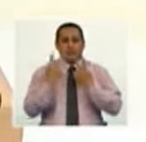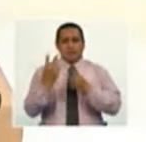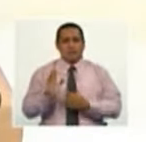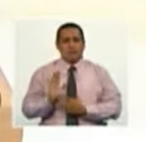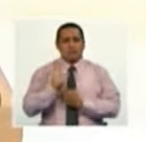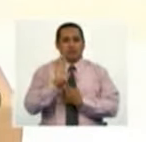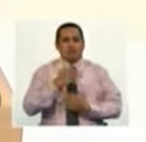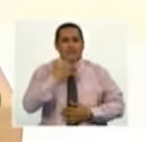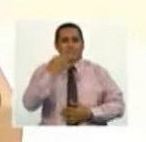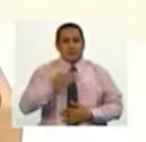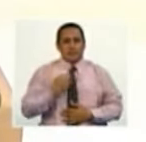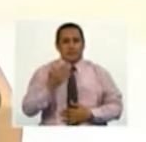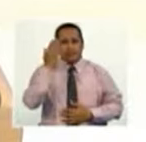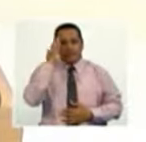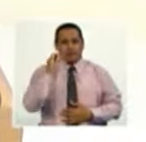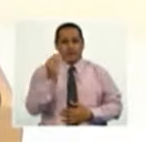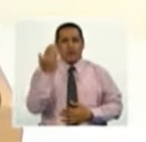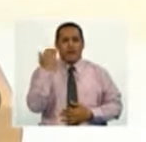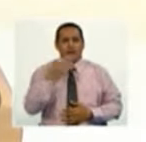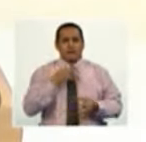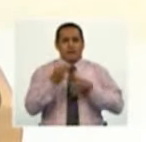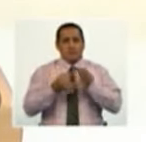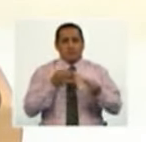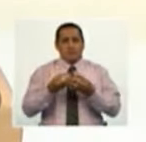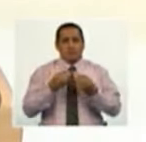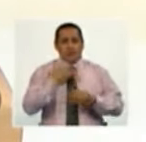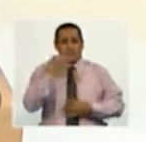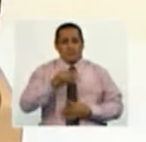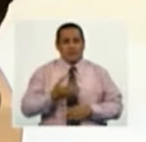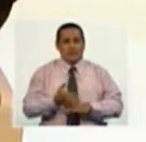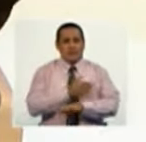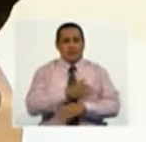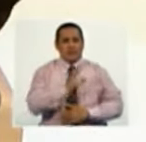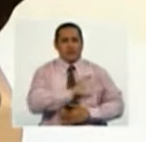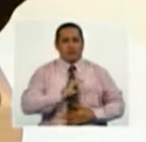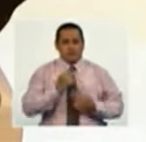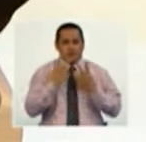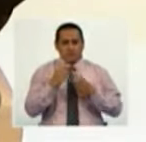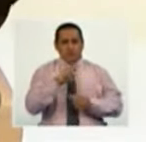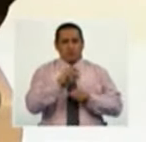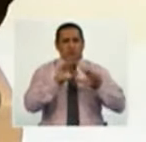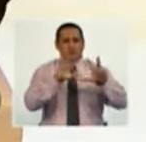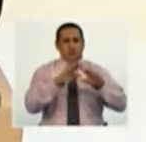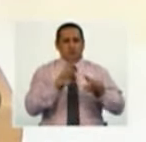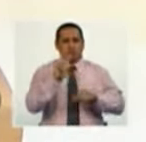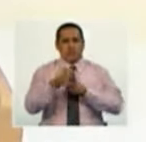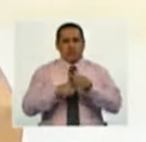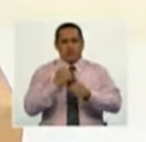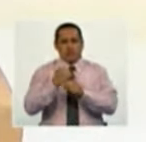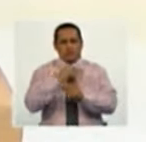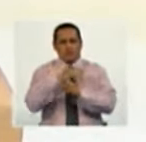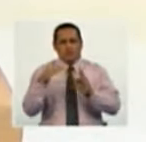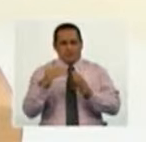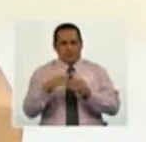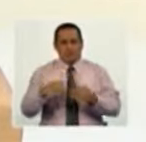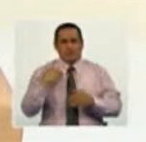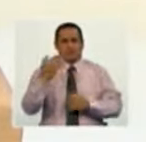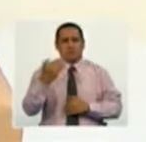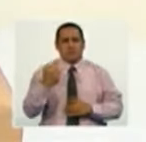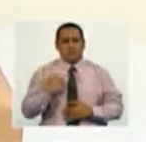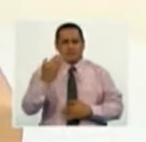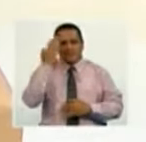que demostrar que recién ha tomado conocimiento de la falta, porque efectivamente la conducta ocurrió en el 2008, 2 años y medio